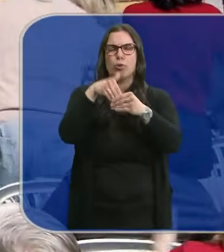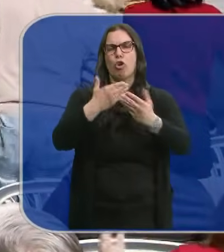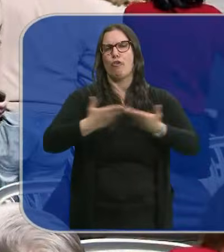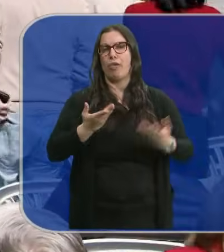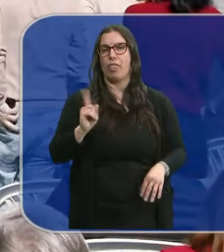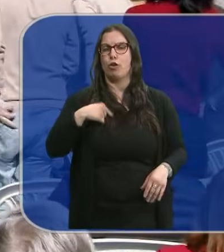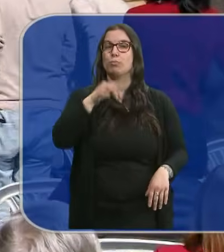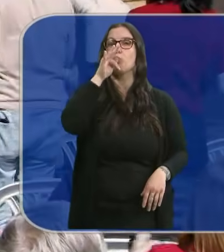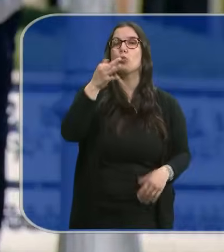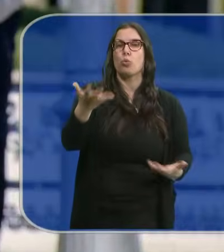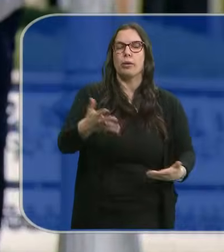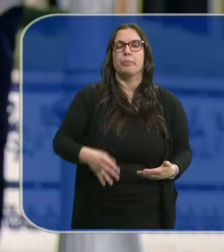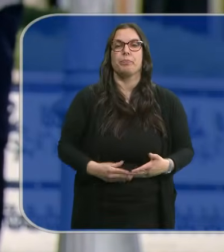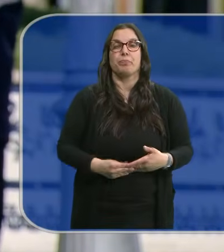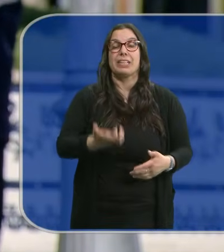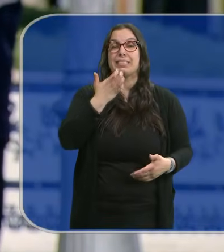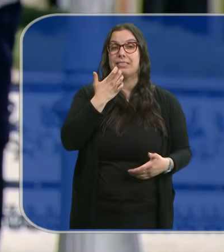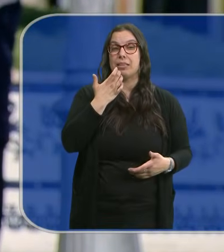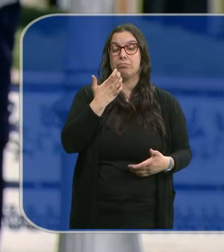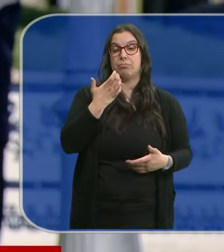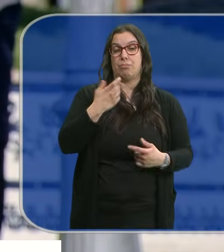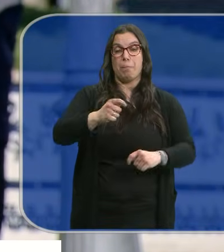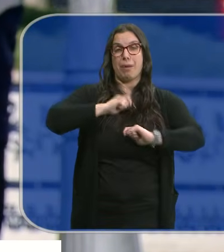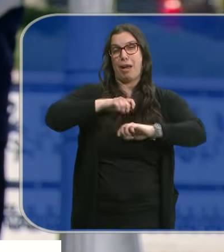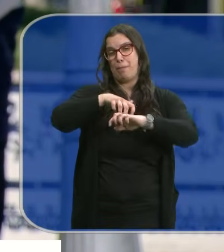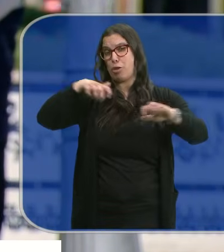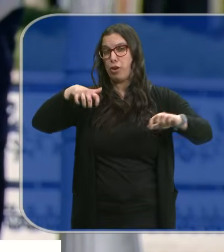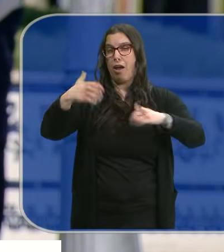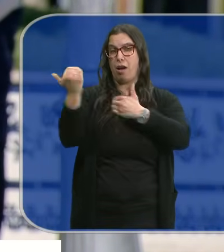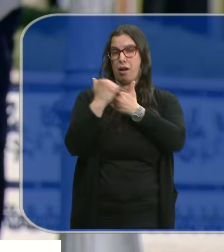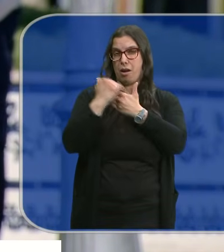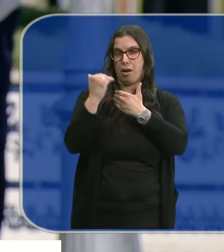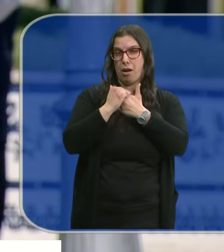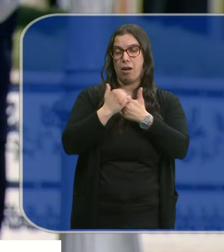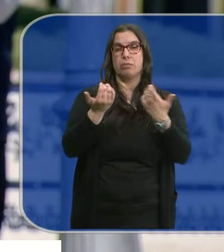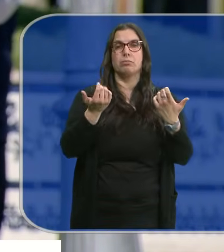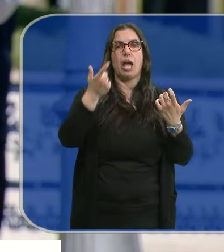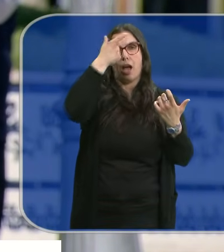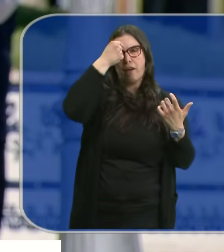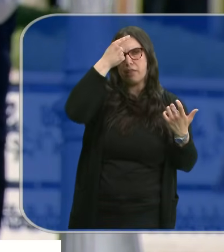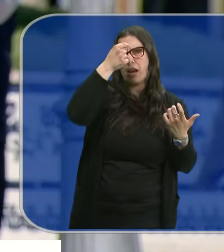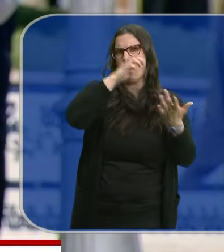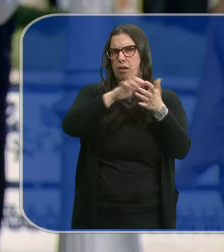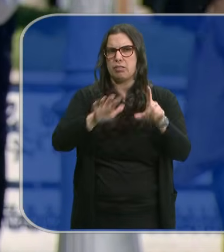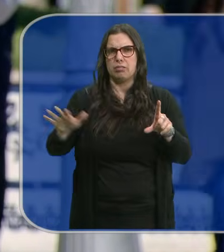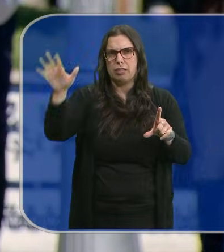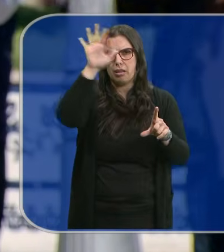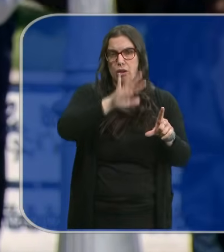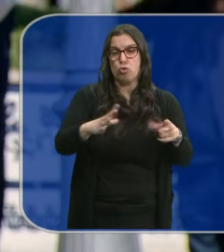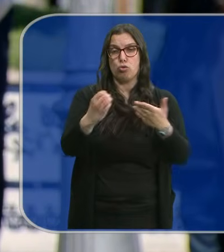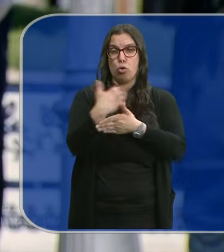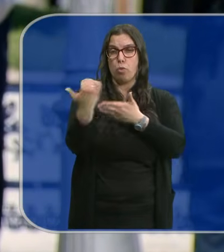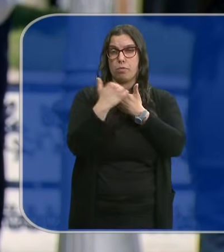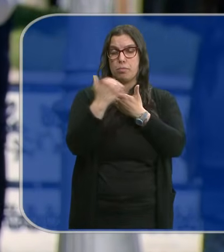y ha dejado esta promesa. Si recibimos la confianza mayoritaria de los abulenses, de los castellanos y de los